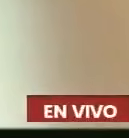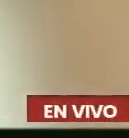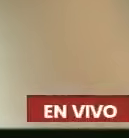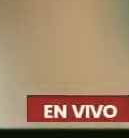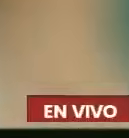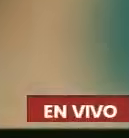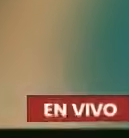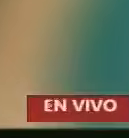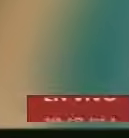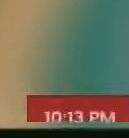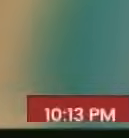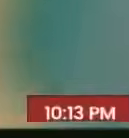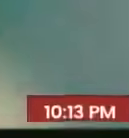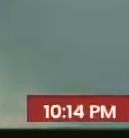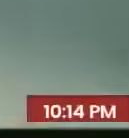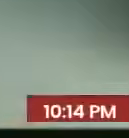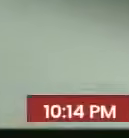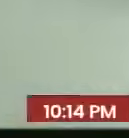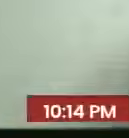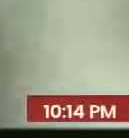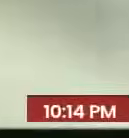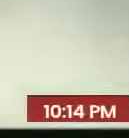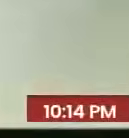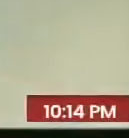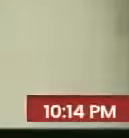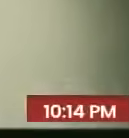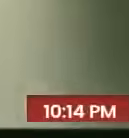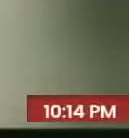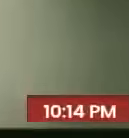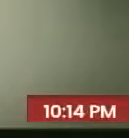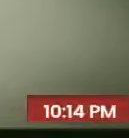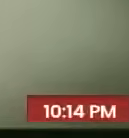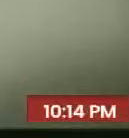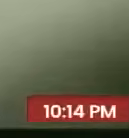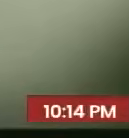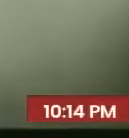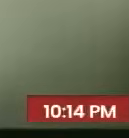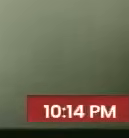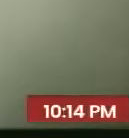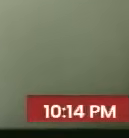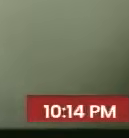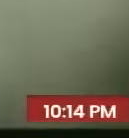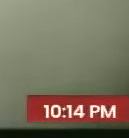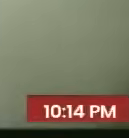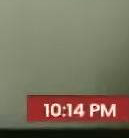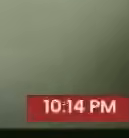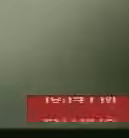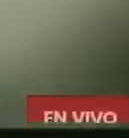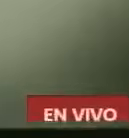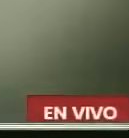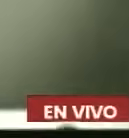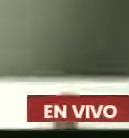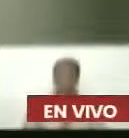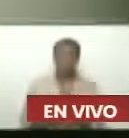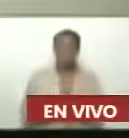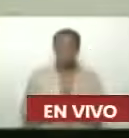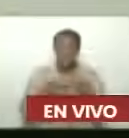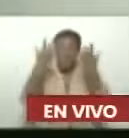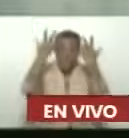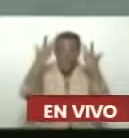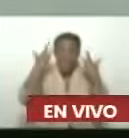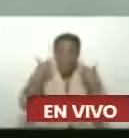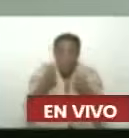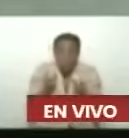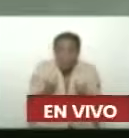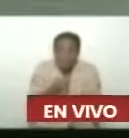Venezuela... Esos son bendiciones para Venezuela. Ah, estos leones que están en peligro de